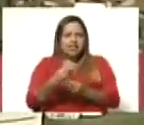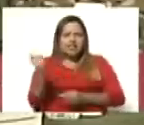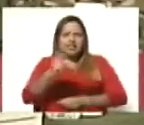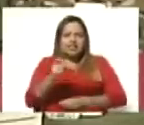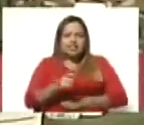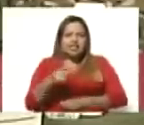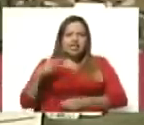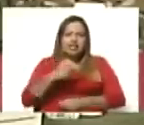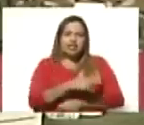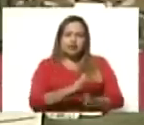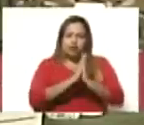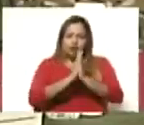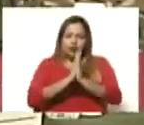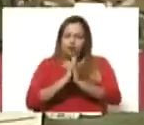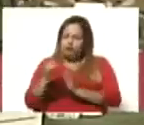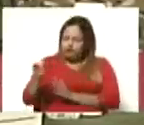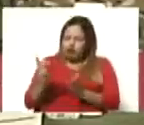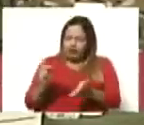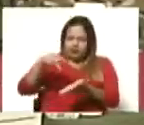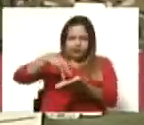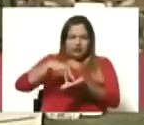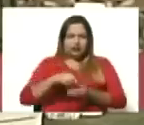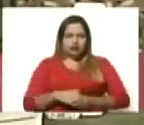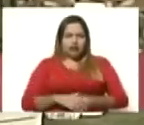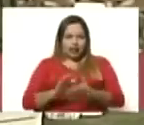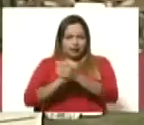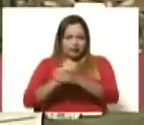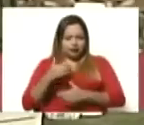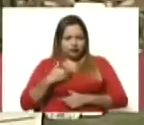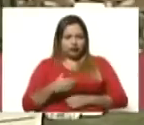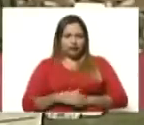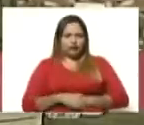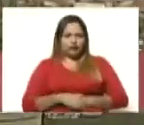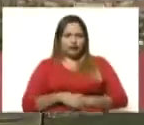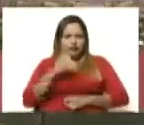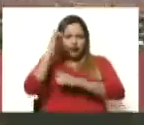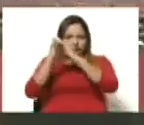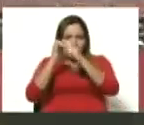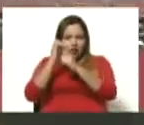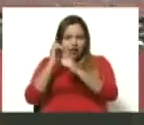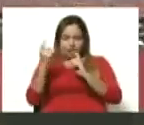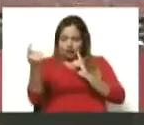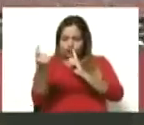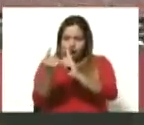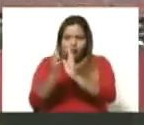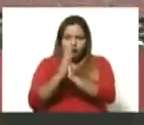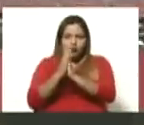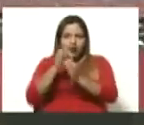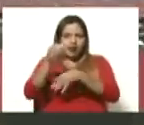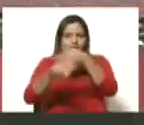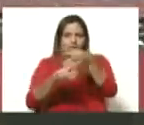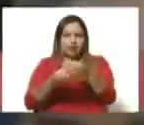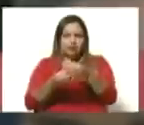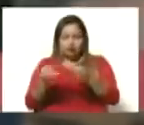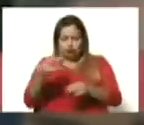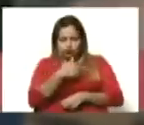Tejerías. Por favor, si te pones de pie, compañero, la cámara está para allá para que le hable a los compañeros. Si quieres, te paras